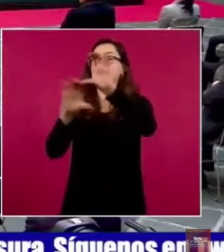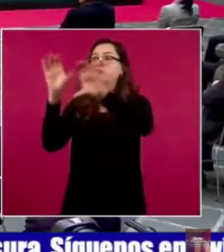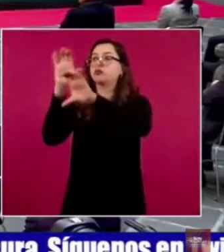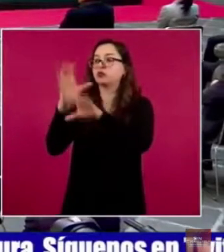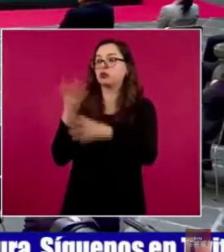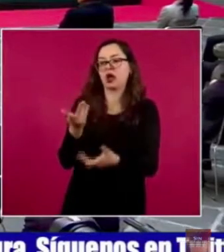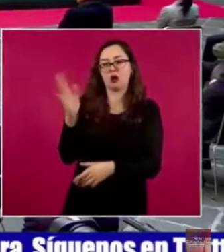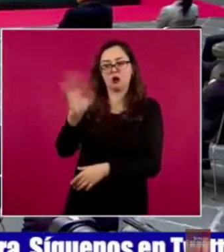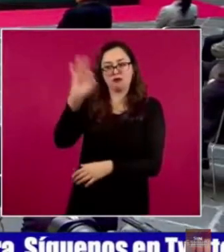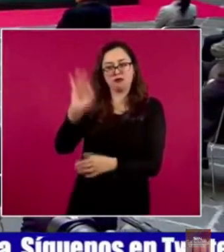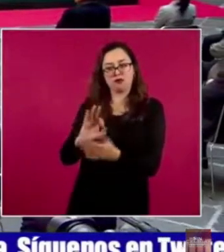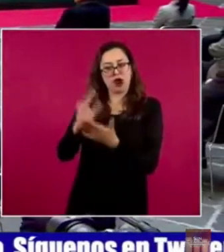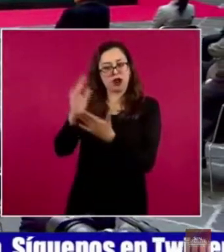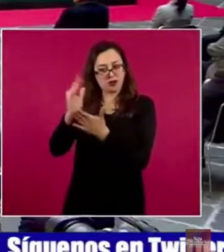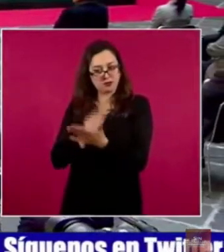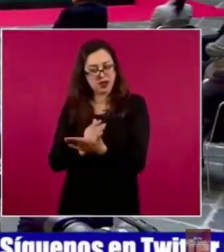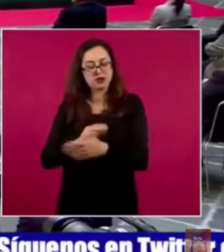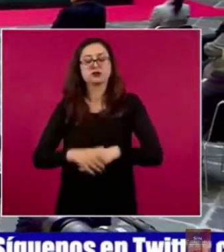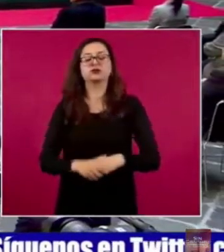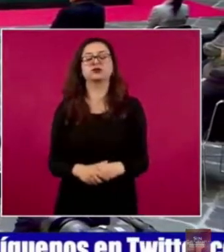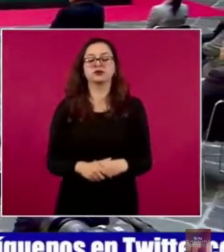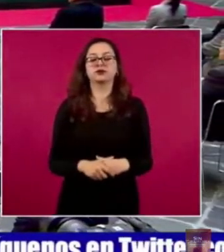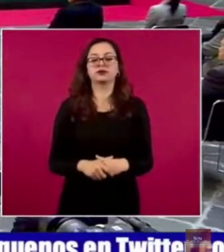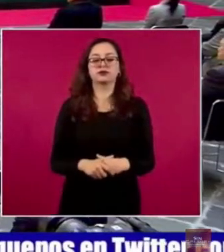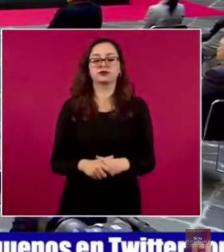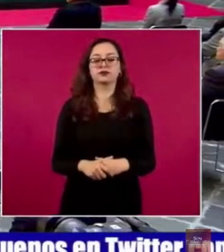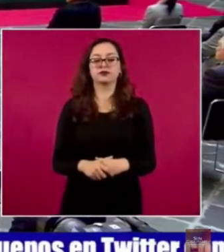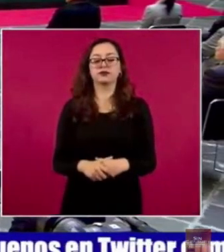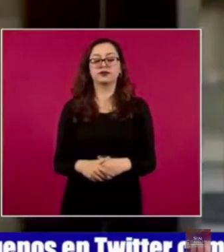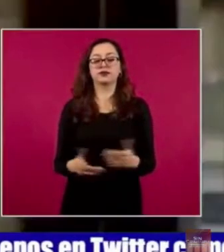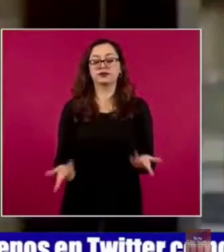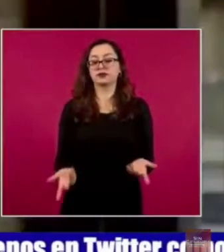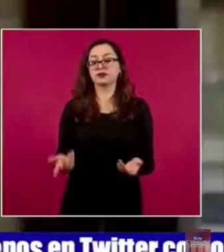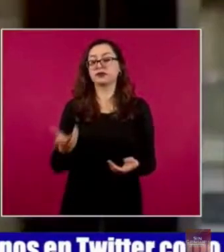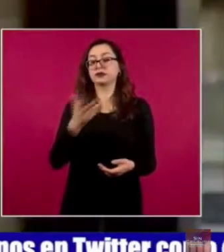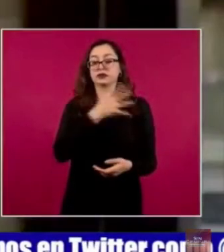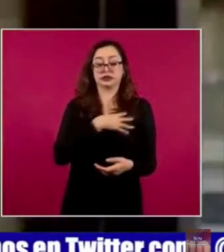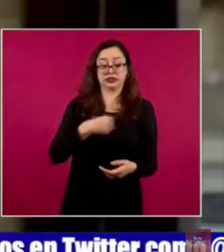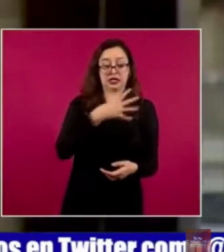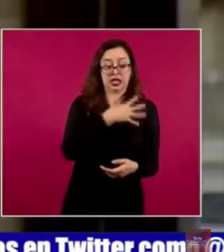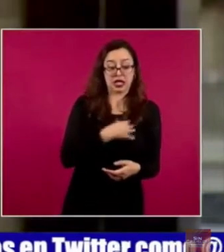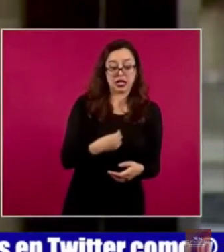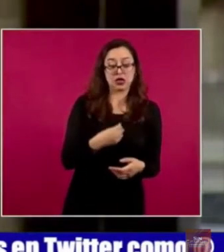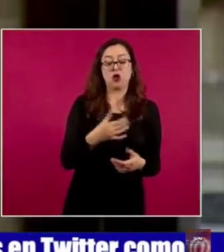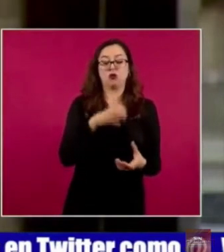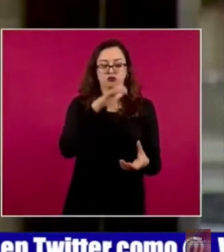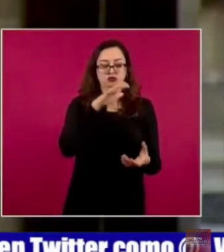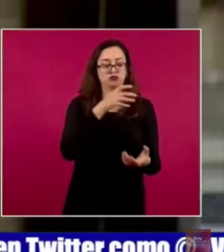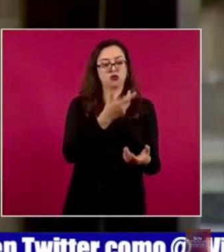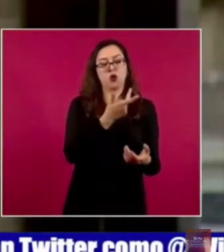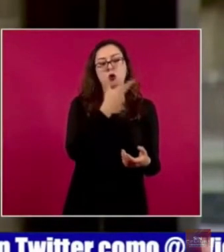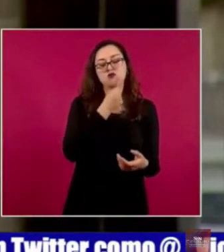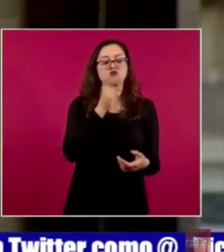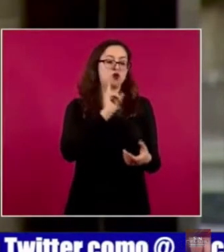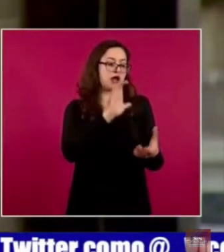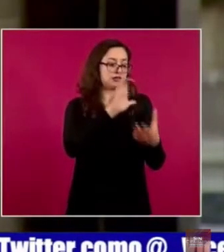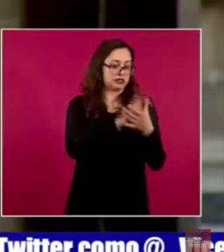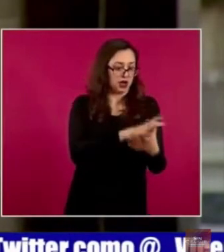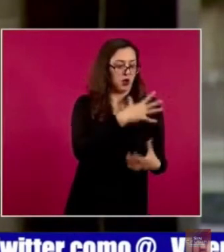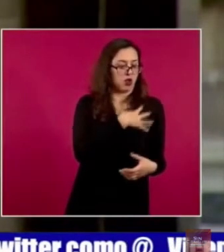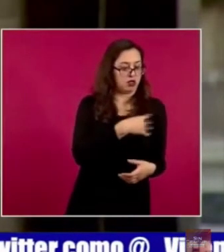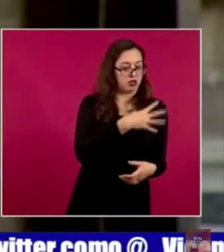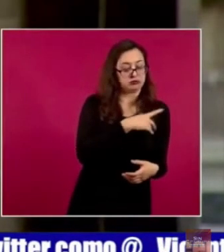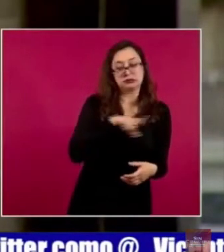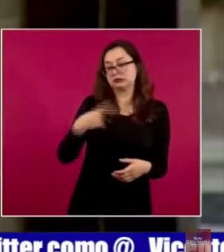declarar iguales ante la ley a los hijos legítimos y naturales, así como